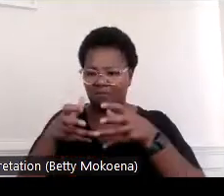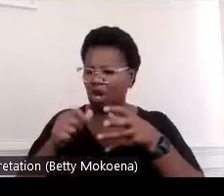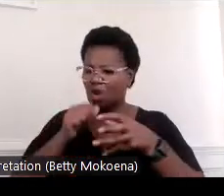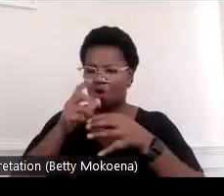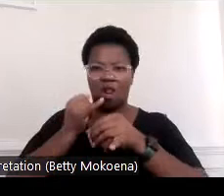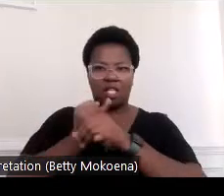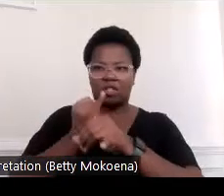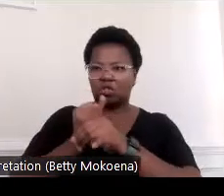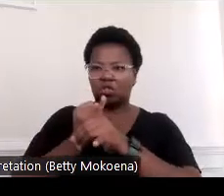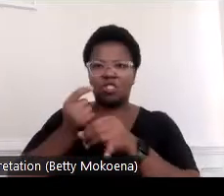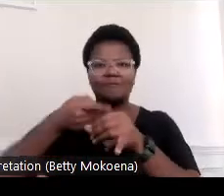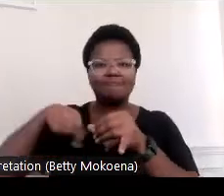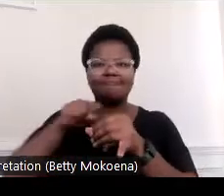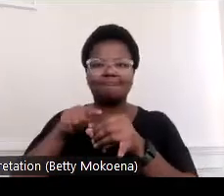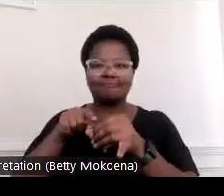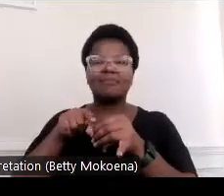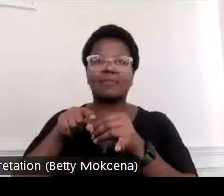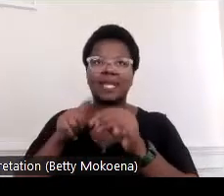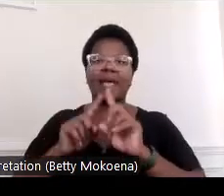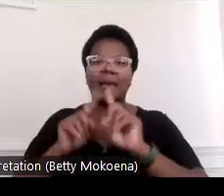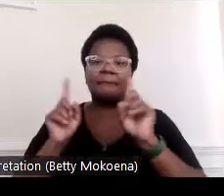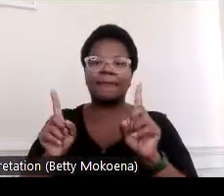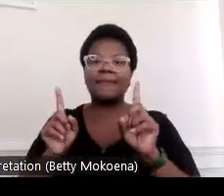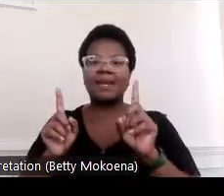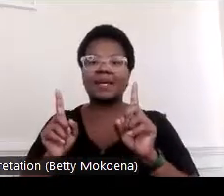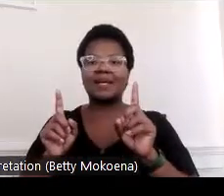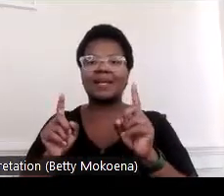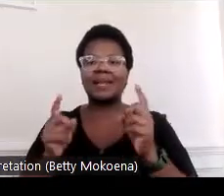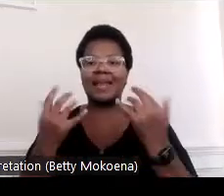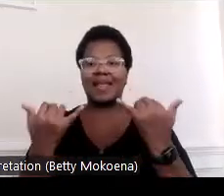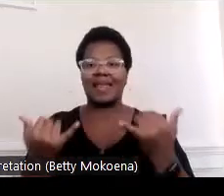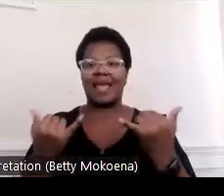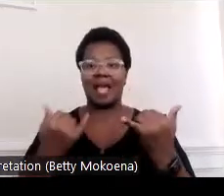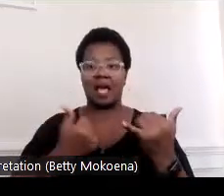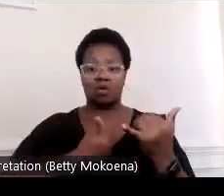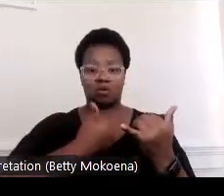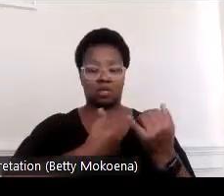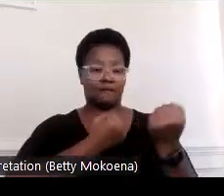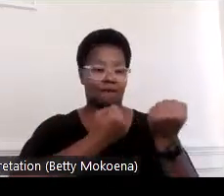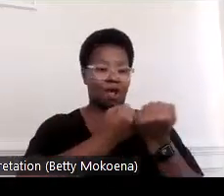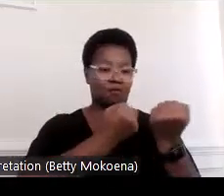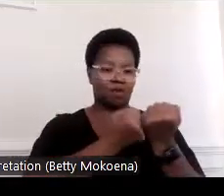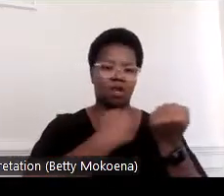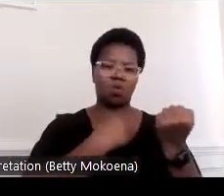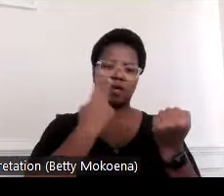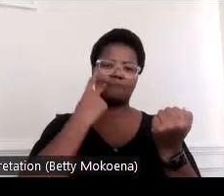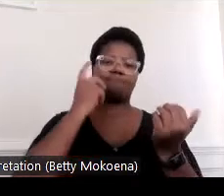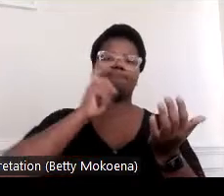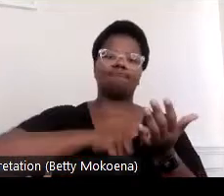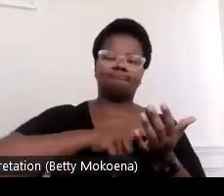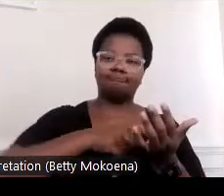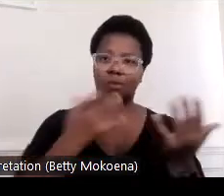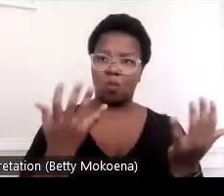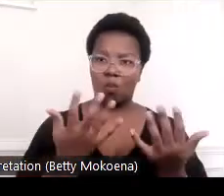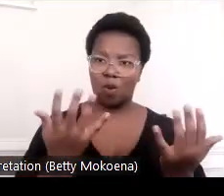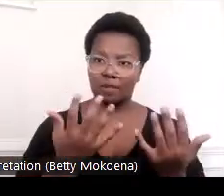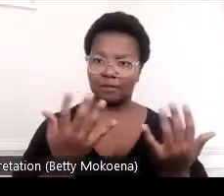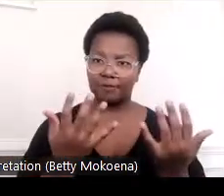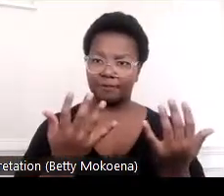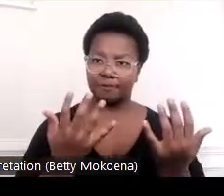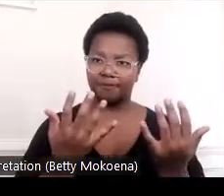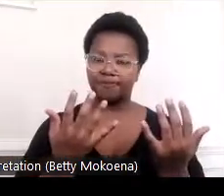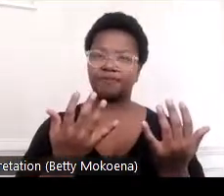ubicación en la cual hay menos gente entonces No necesariamente se considera Una institución